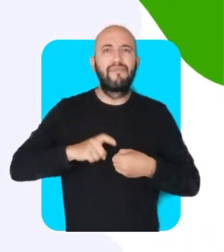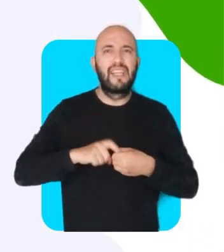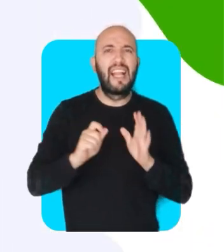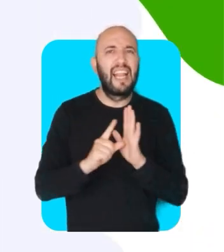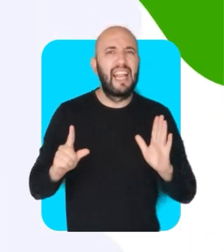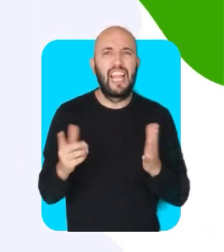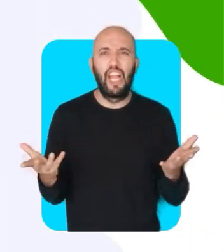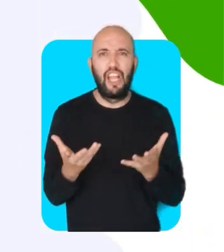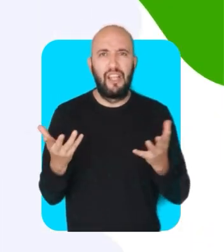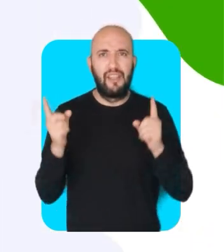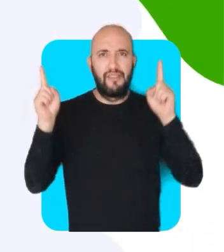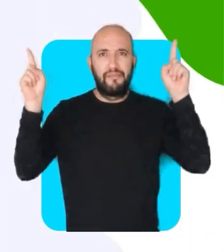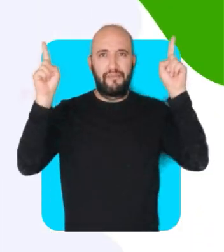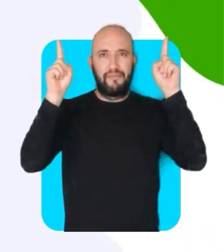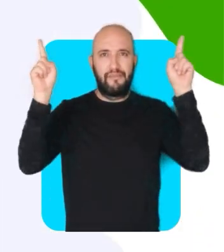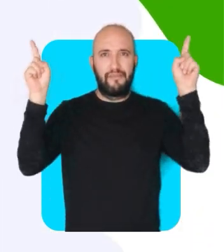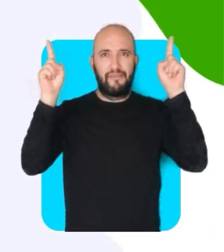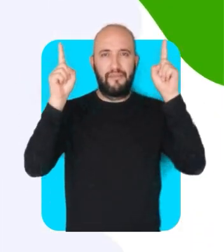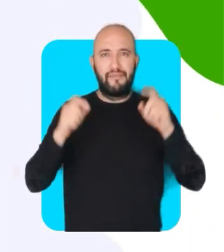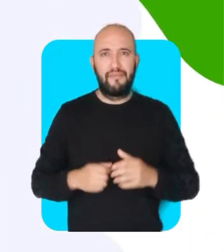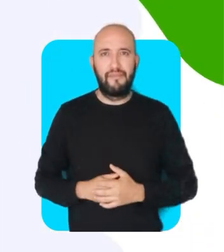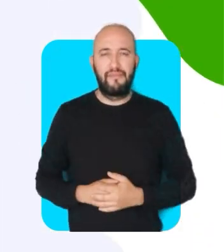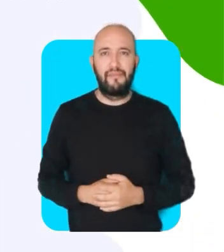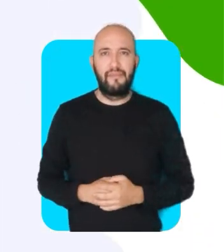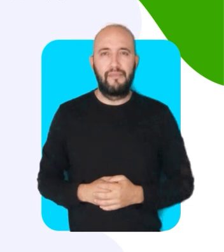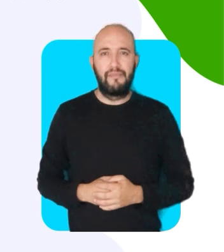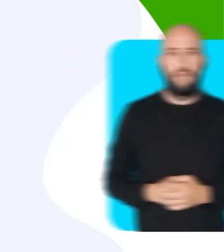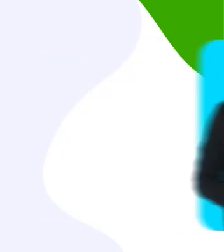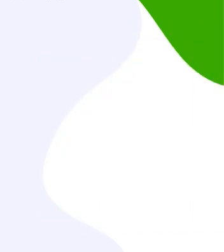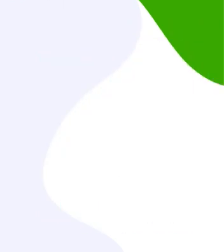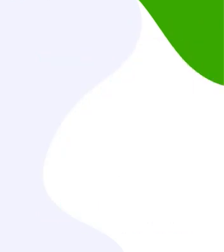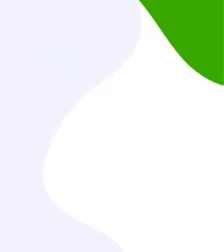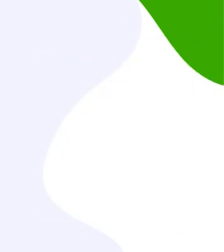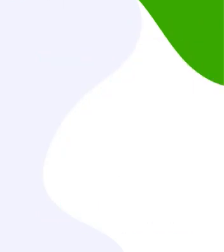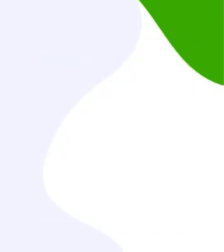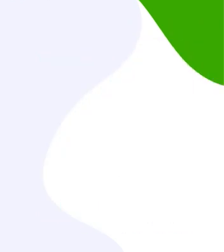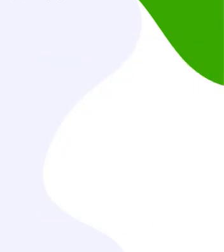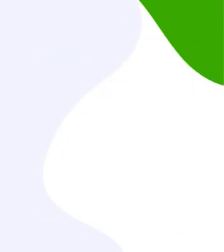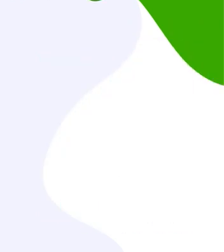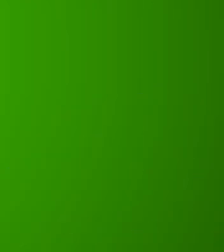Inscríbete en www.senasofiaplus.edu.co.